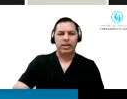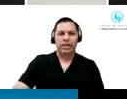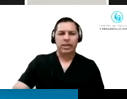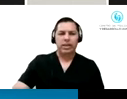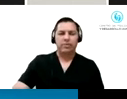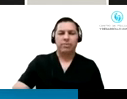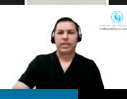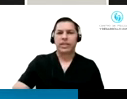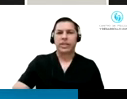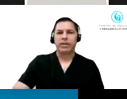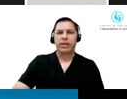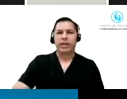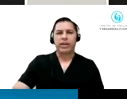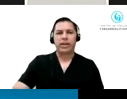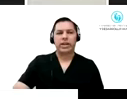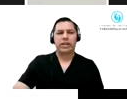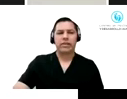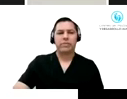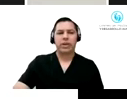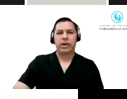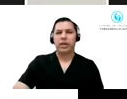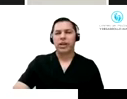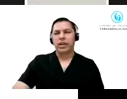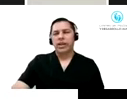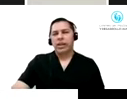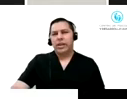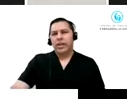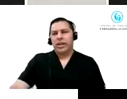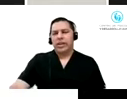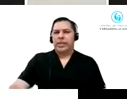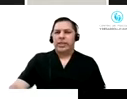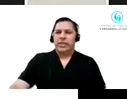algunas empresas a nivel privado.